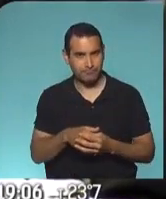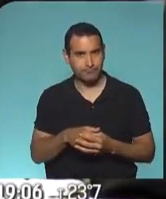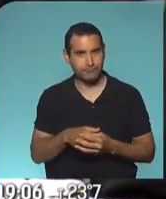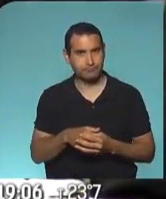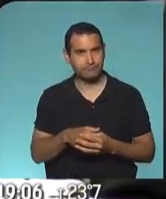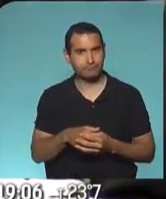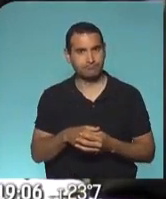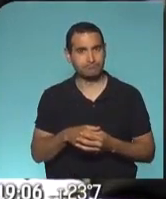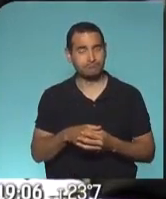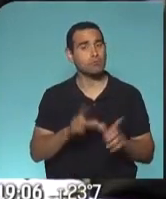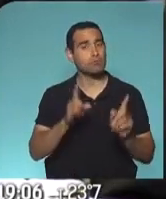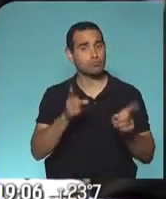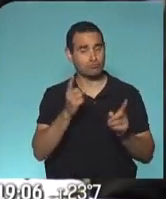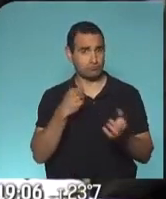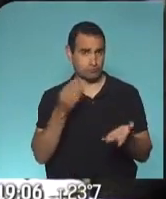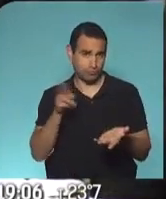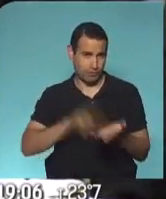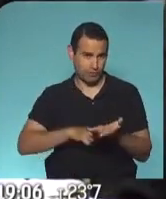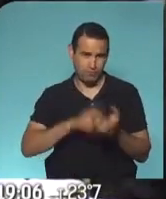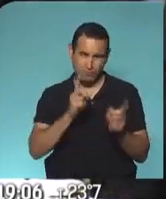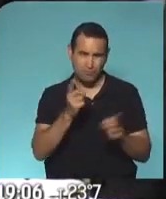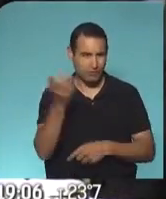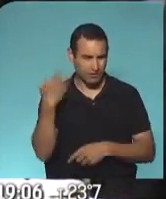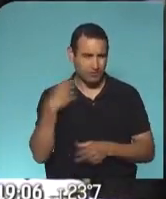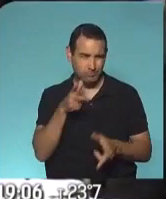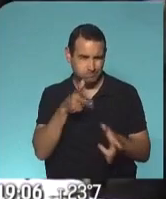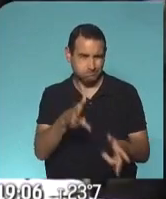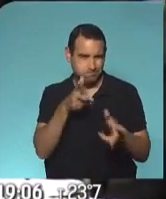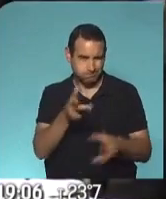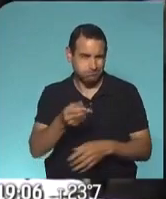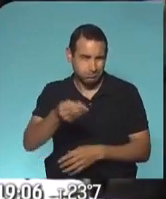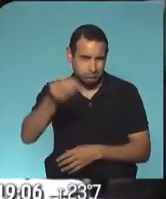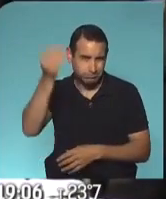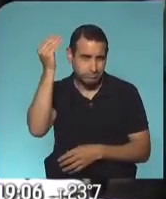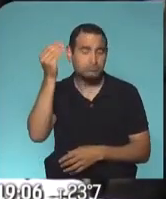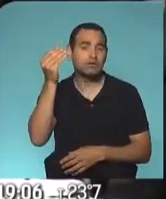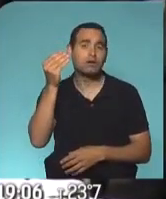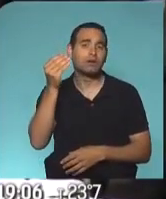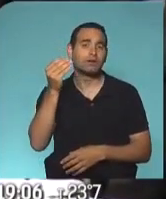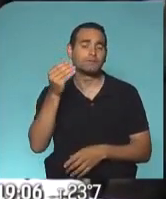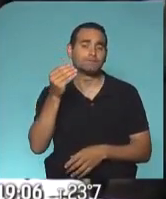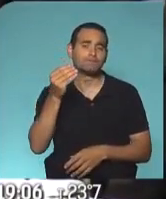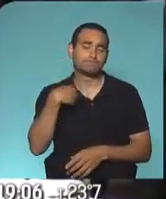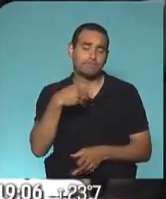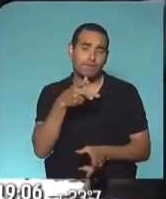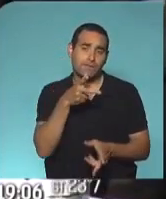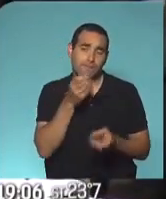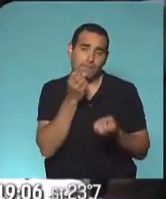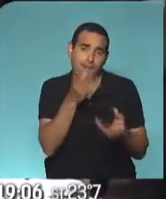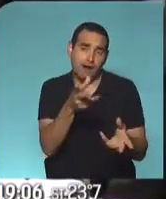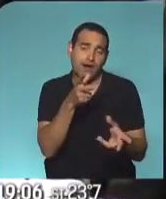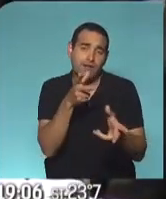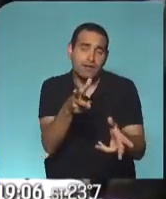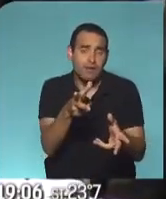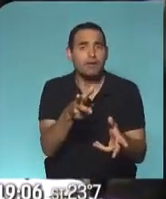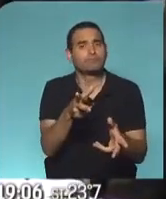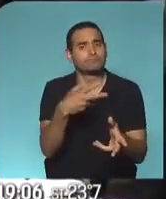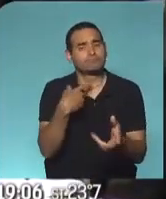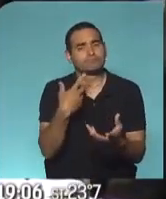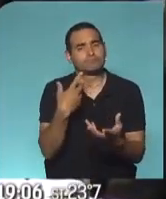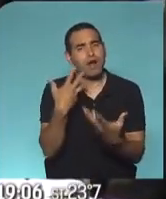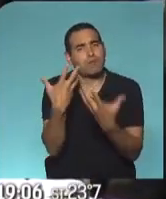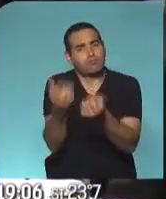también una vez más como ya lo he hecho varias veces de este foro debo manifestar mi solidaridad con el pueblo